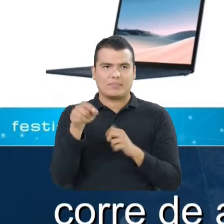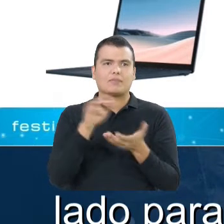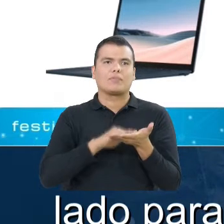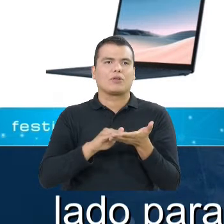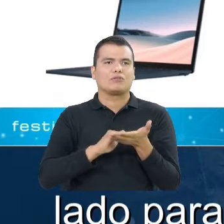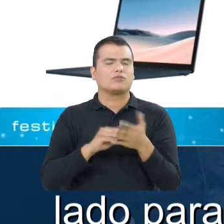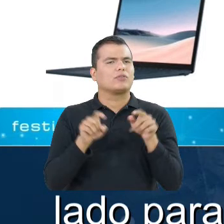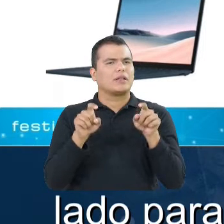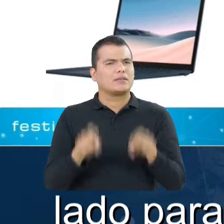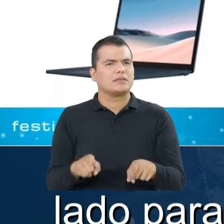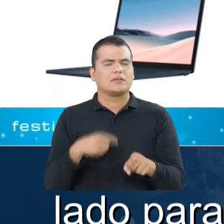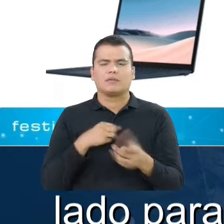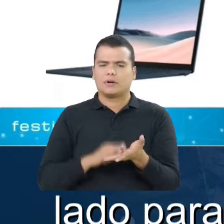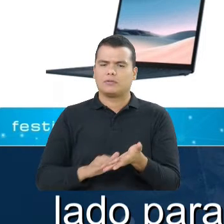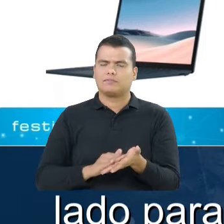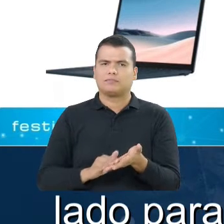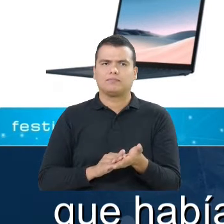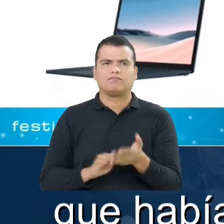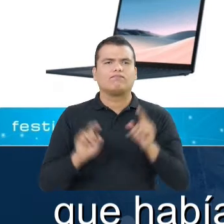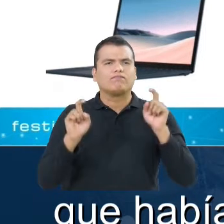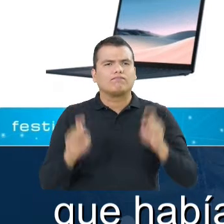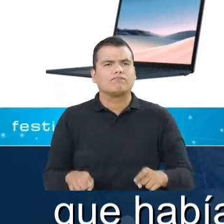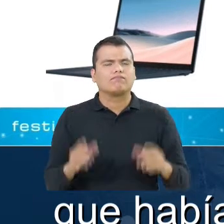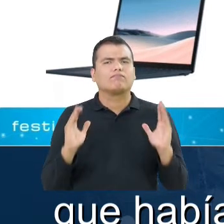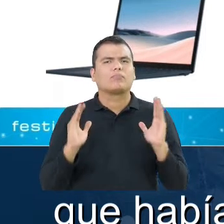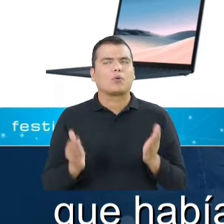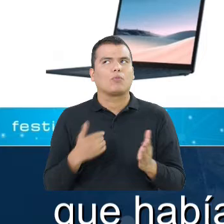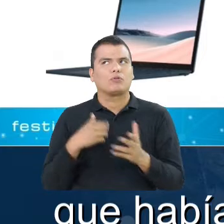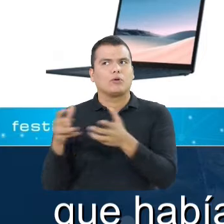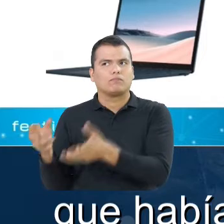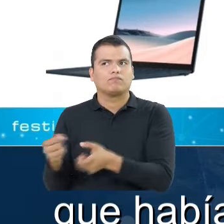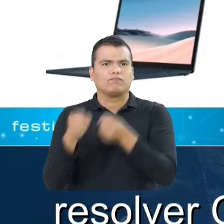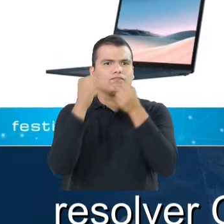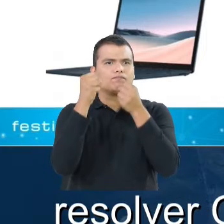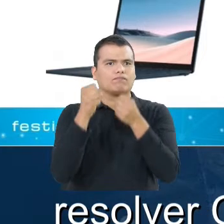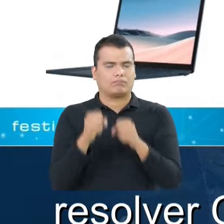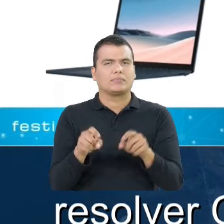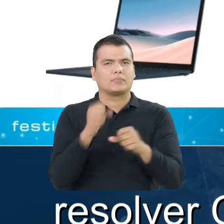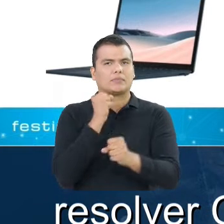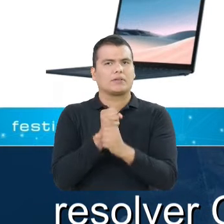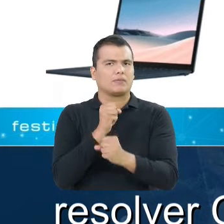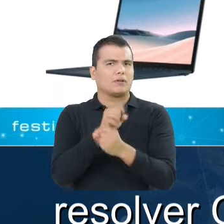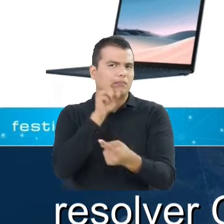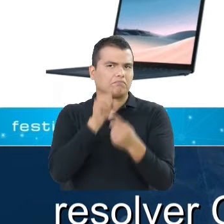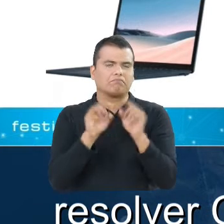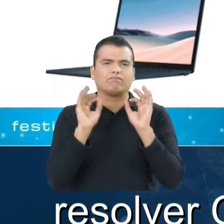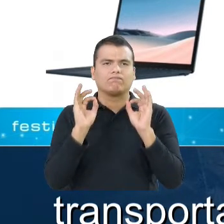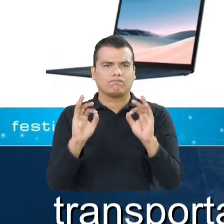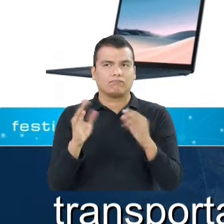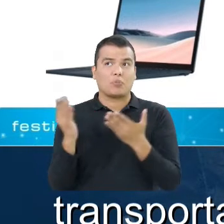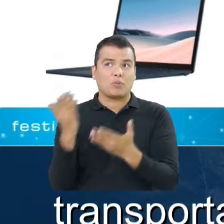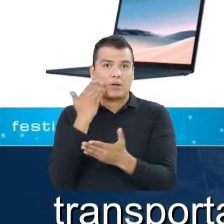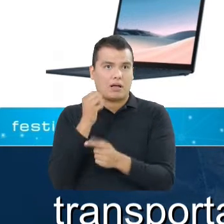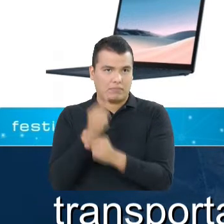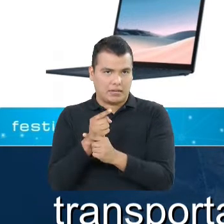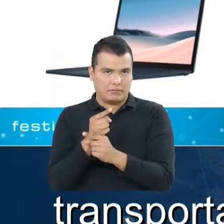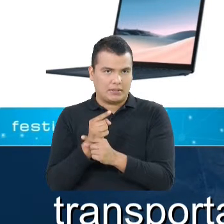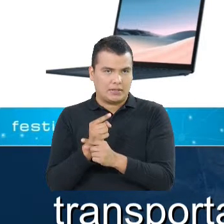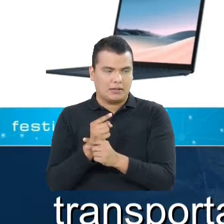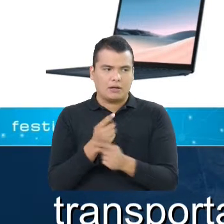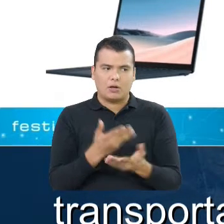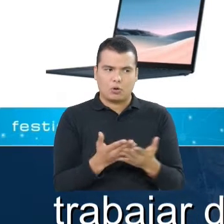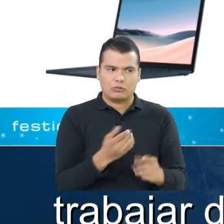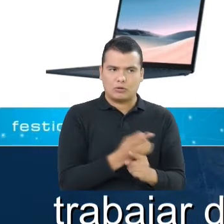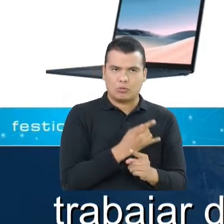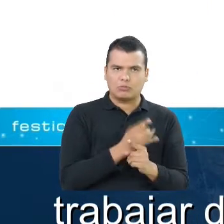resolver. ¿Cómo evitábamos tener que transportar todo esto para poder trabajar de la manera correcta en el caso de ella y poder utilizar los implementos